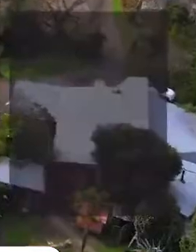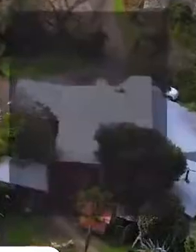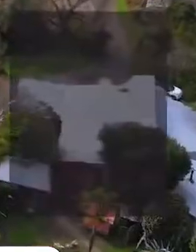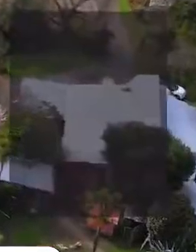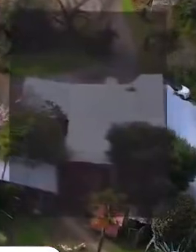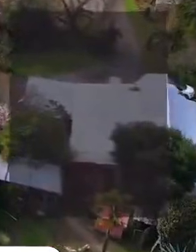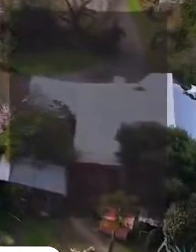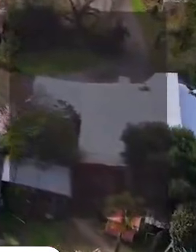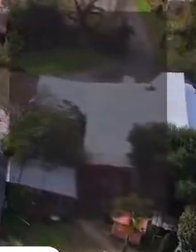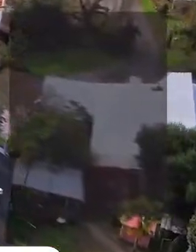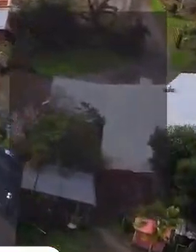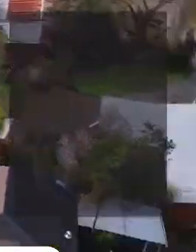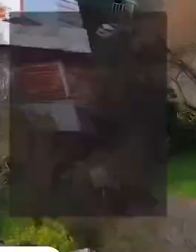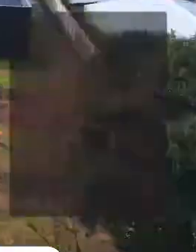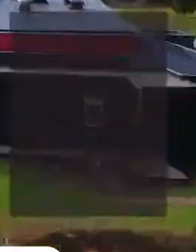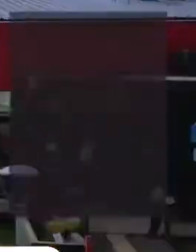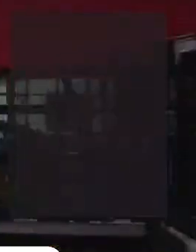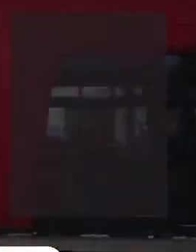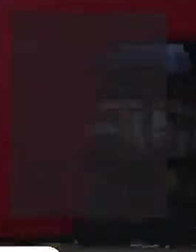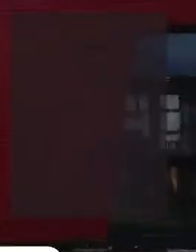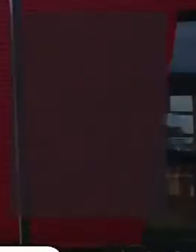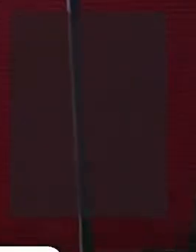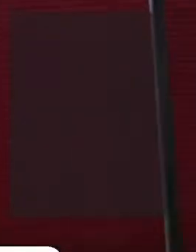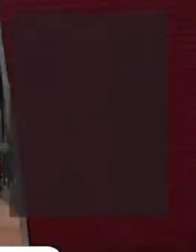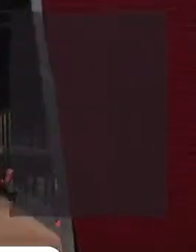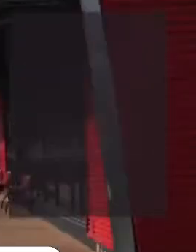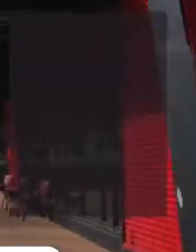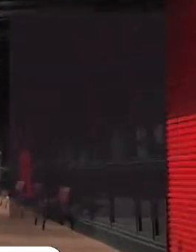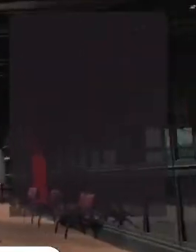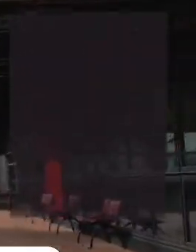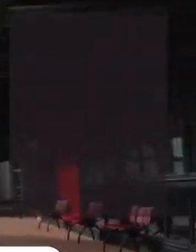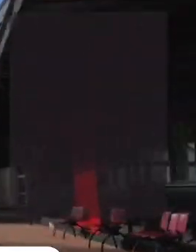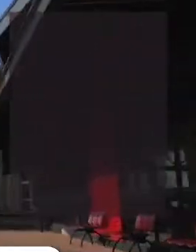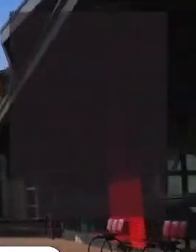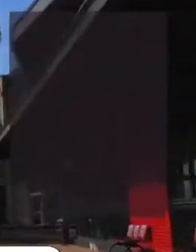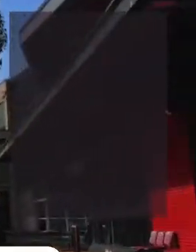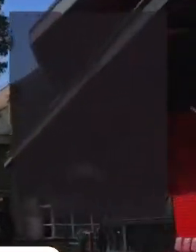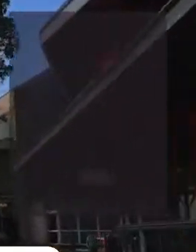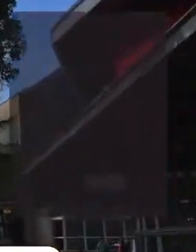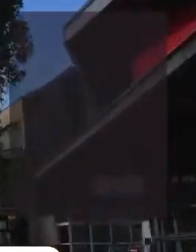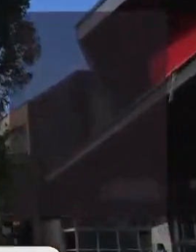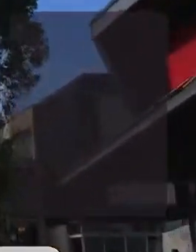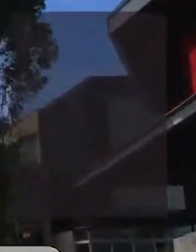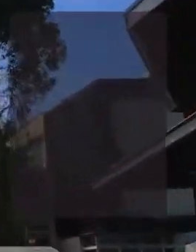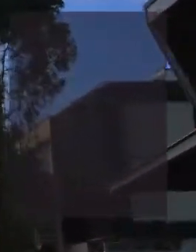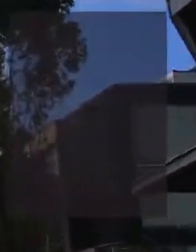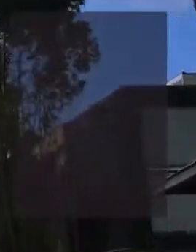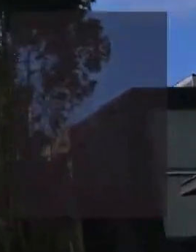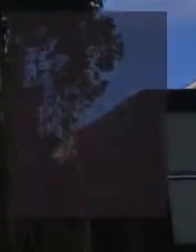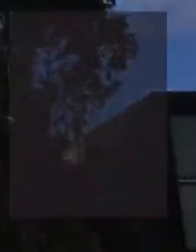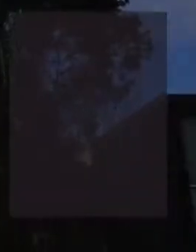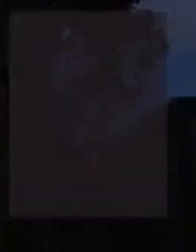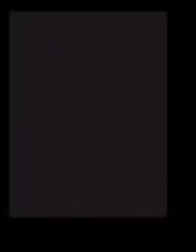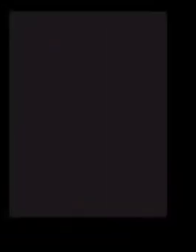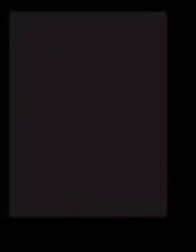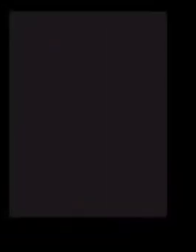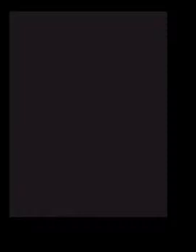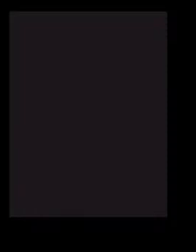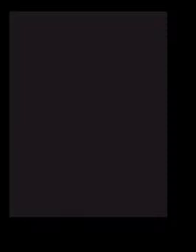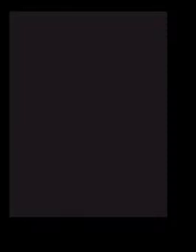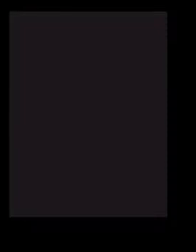lugar donde descubrir tu máximo potencial, la Universidad Austral de Chile es tu elección.